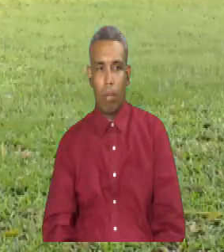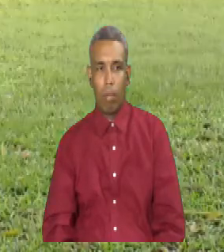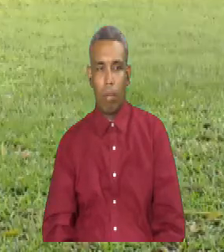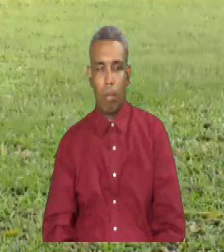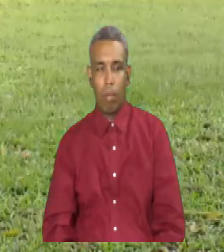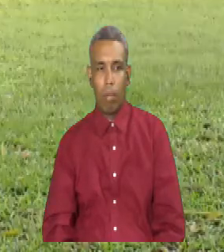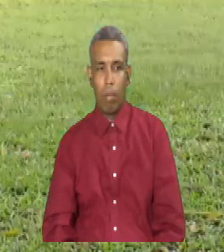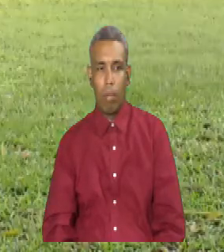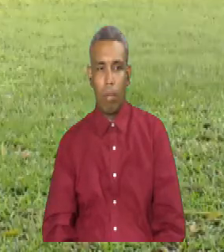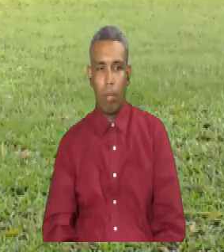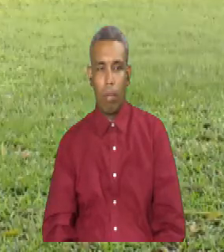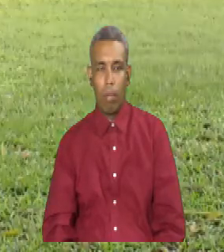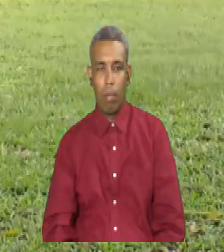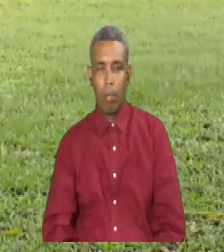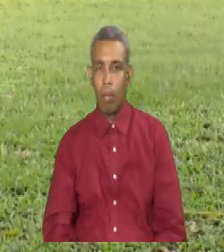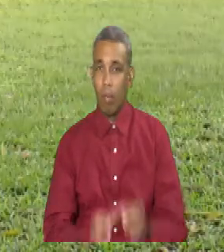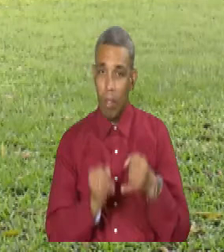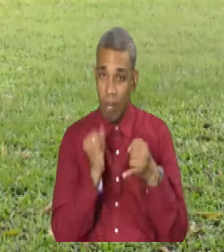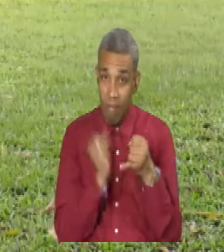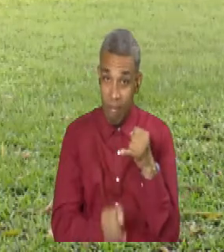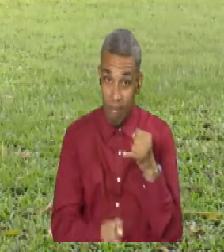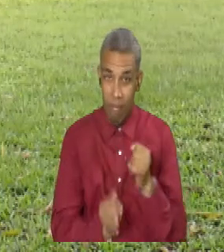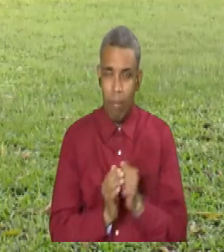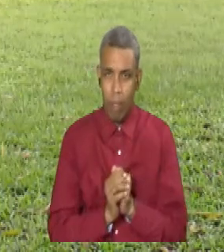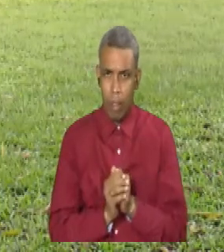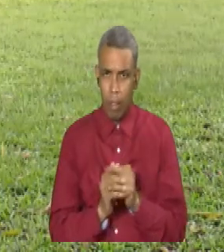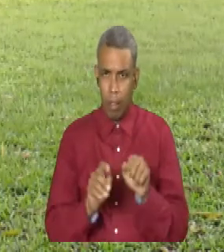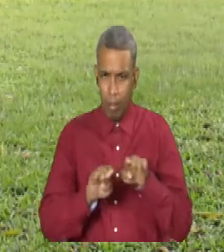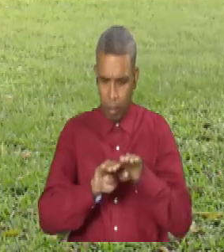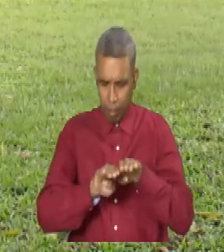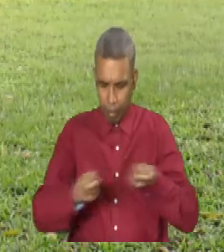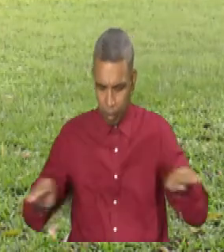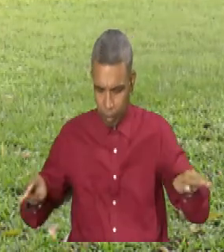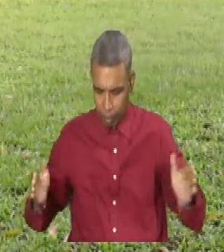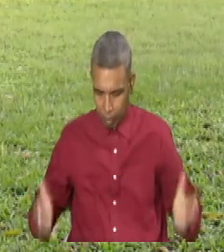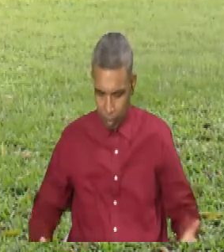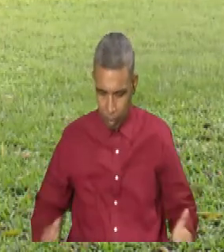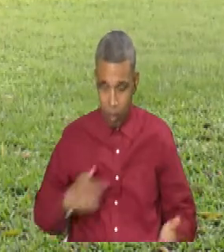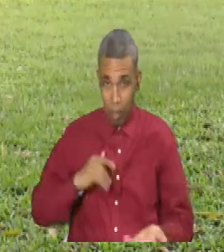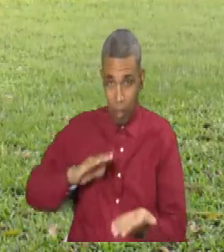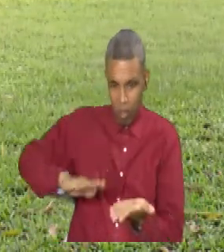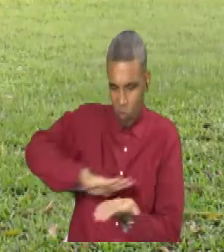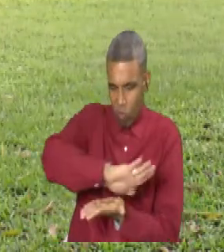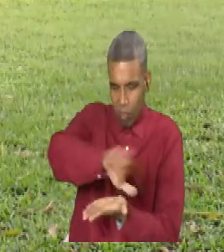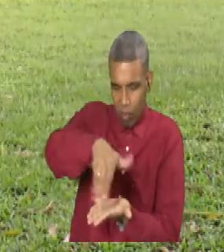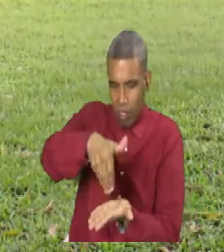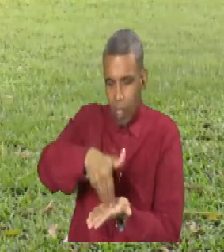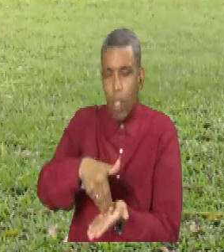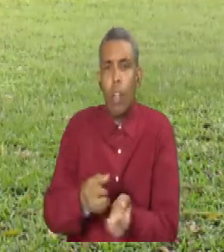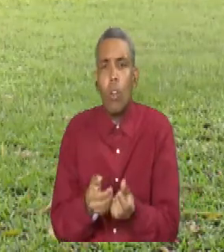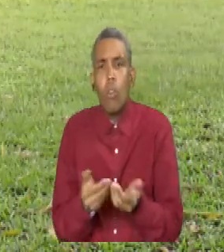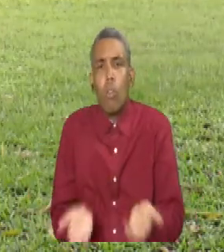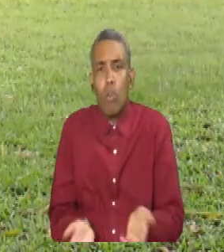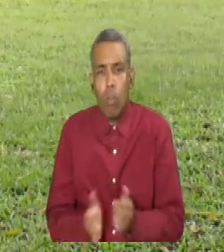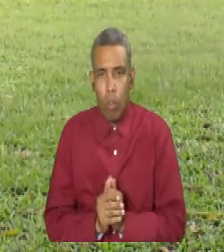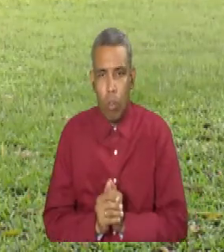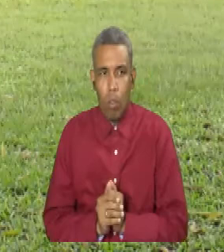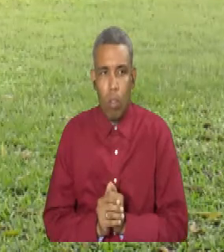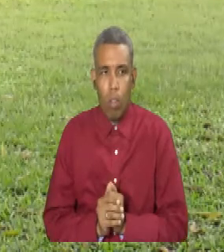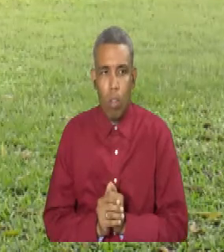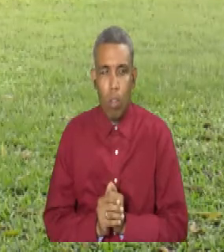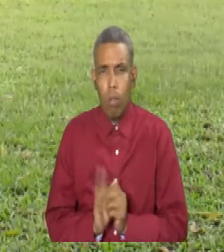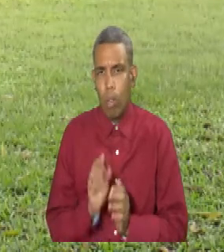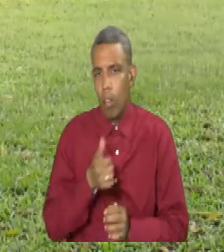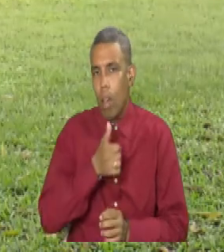Y para finalizar, es importante que el centro de mesa lo rociemos un poco con